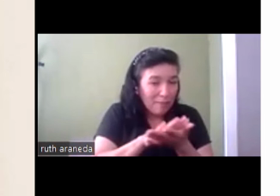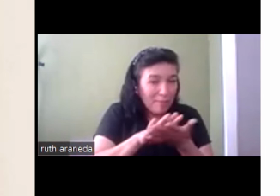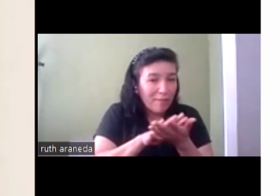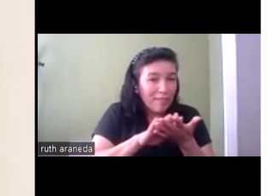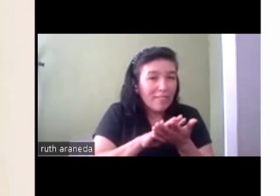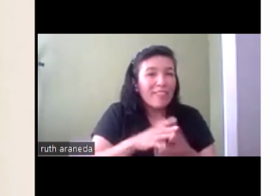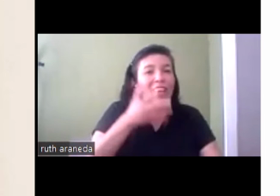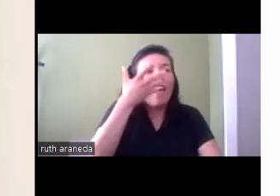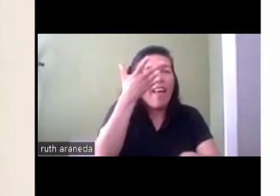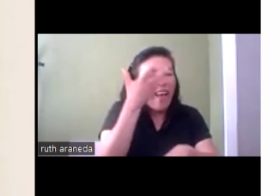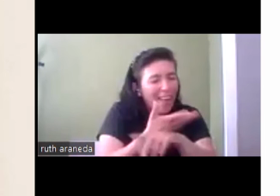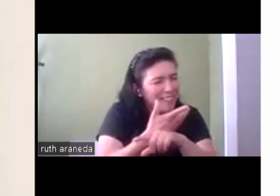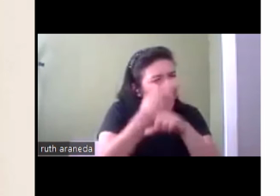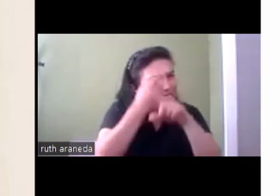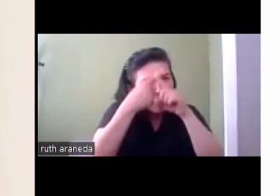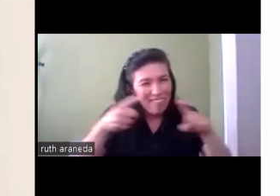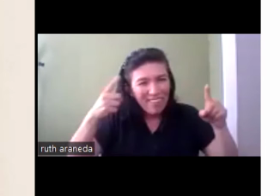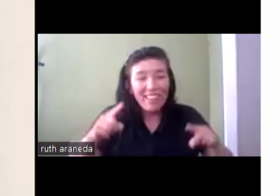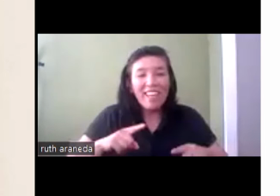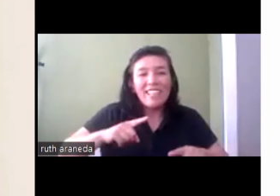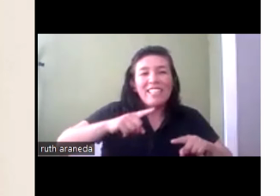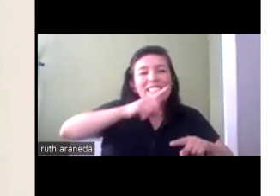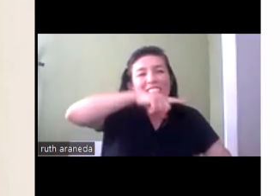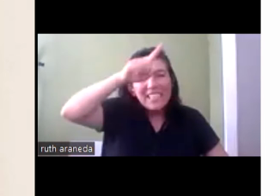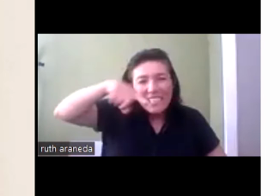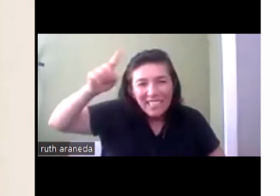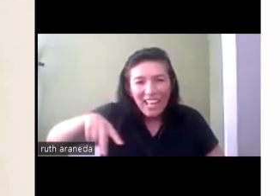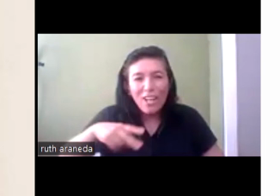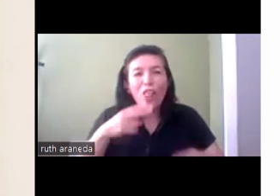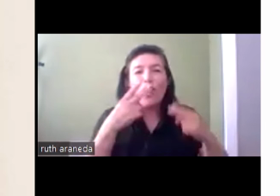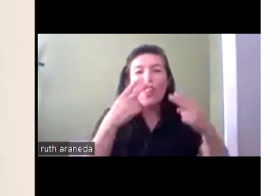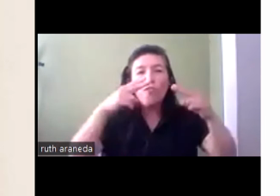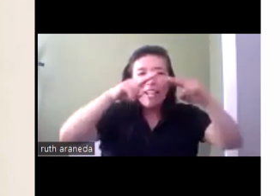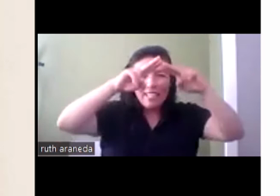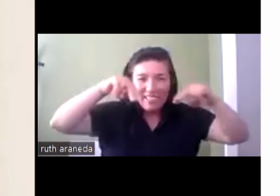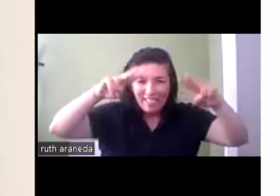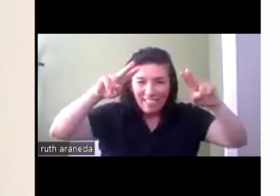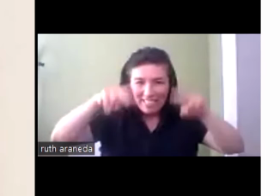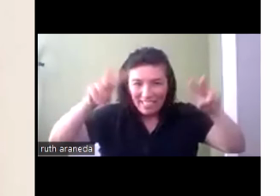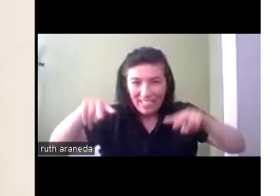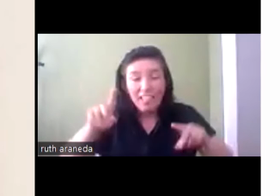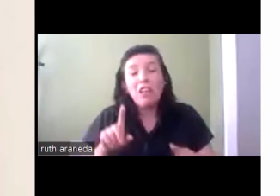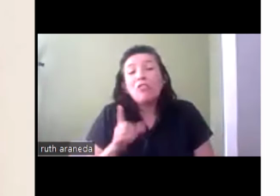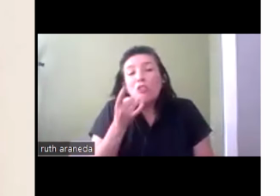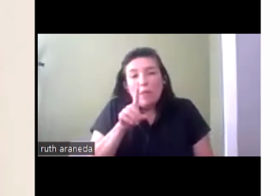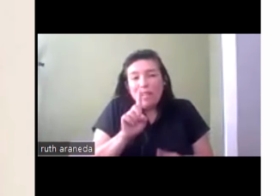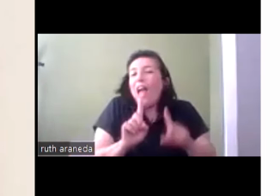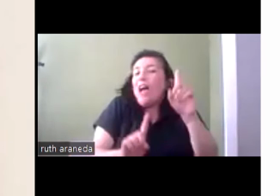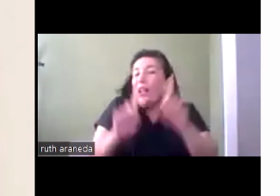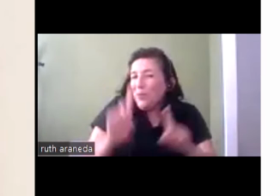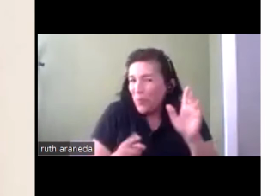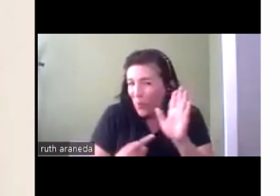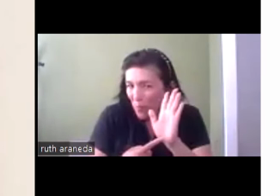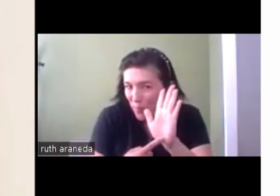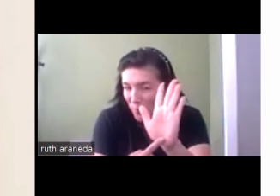existe una variedad de tipos de zigzag, de doble zigzag, de ondas, de cadenas, de escalonados. Solamente acá hemos seleccionado algunos para que se refleje un